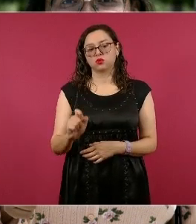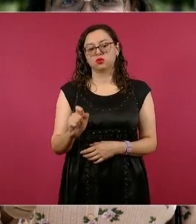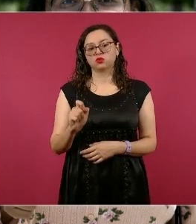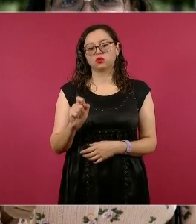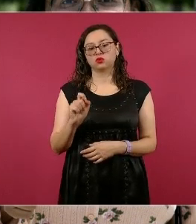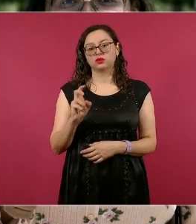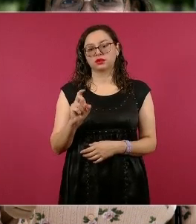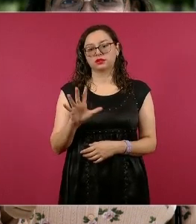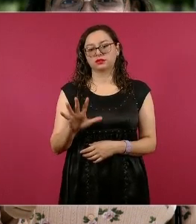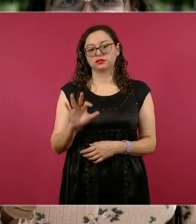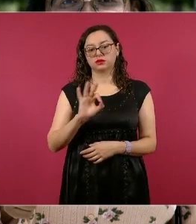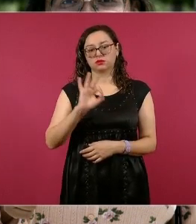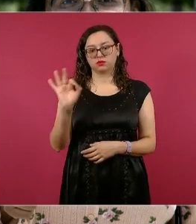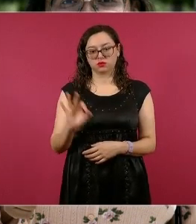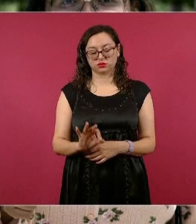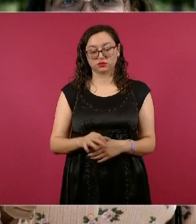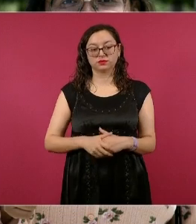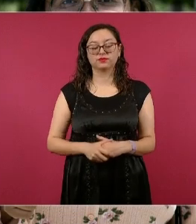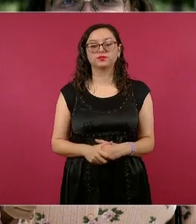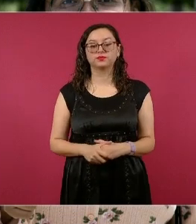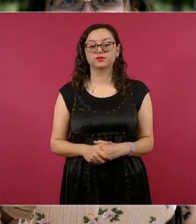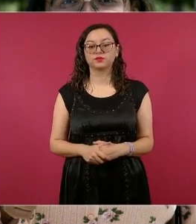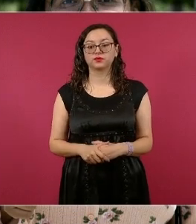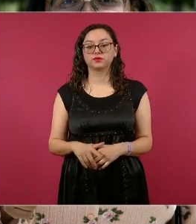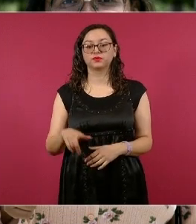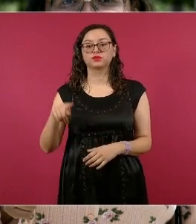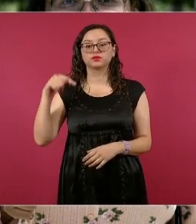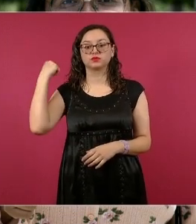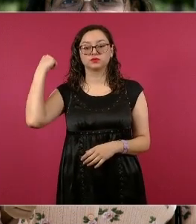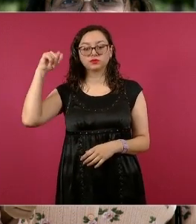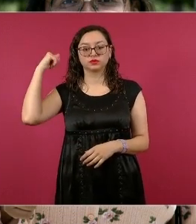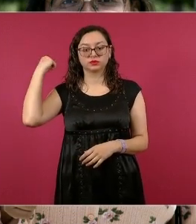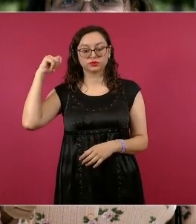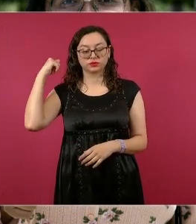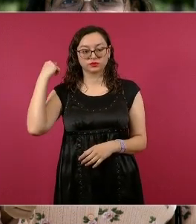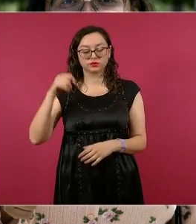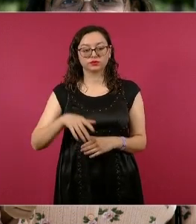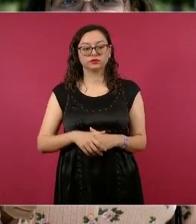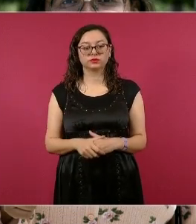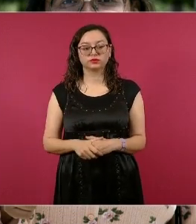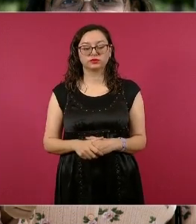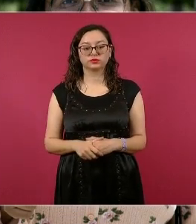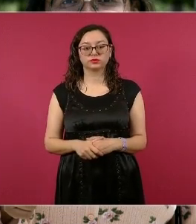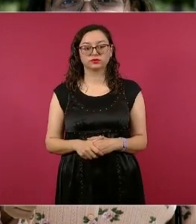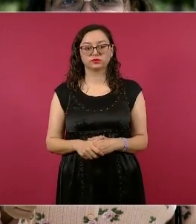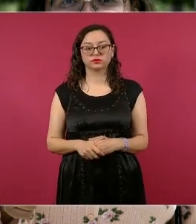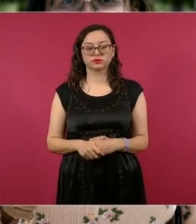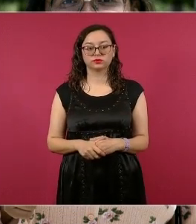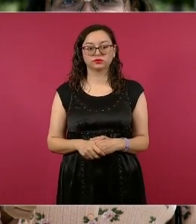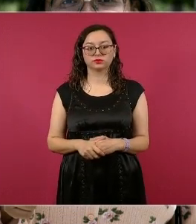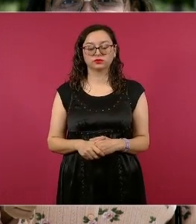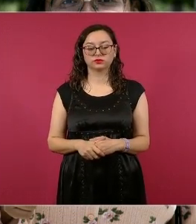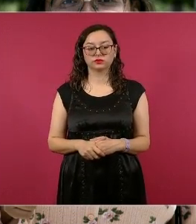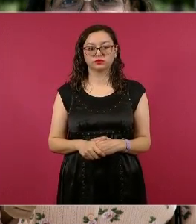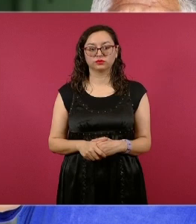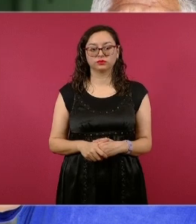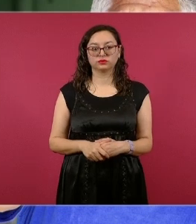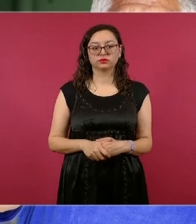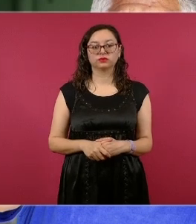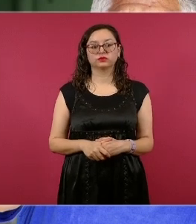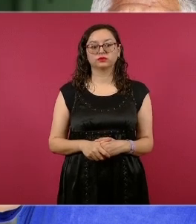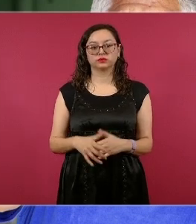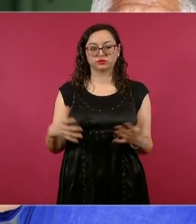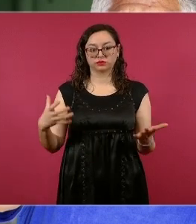4.35%. En el caso de Tabasco, mencionamos el triunfo para Javier May por Morena